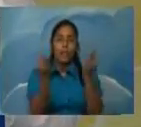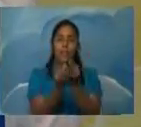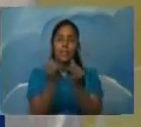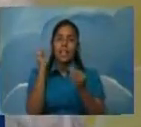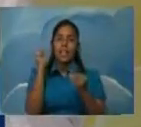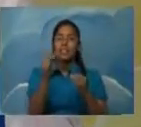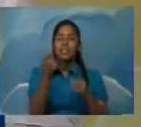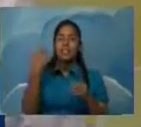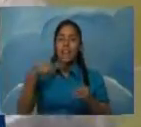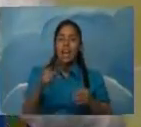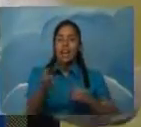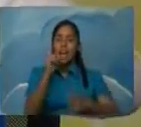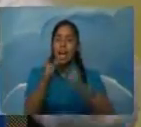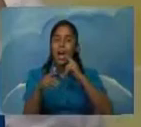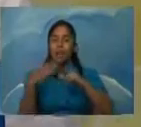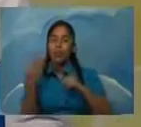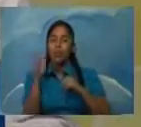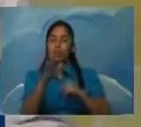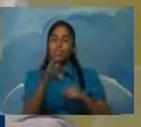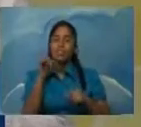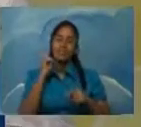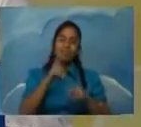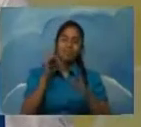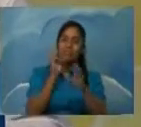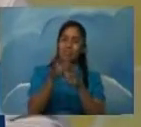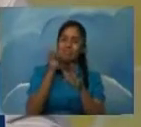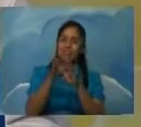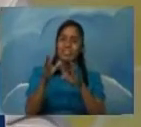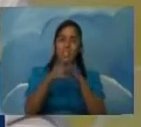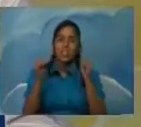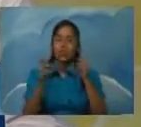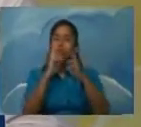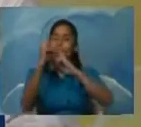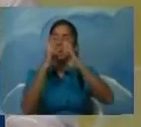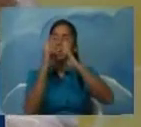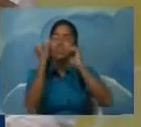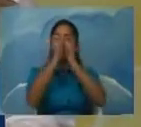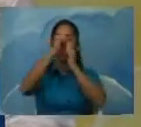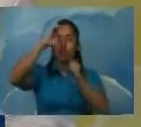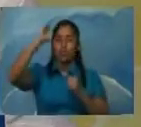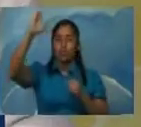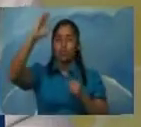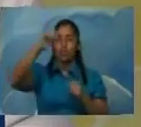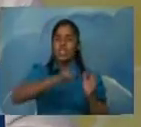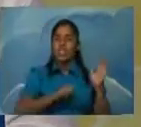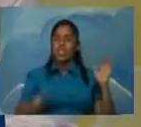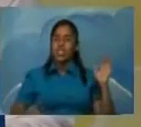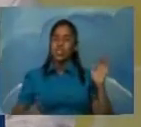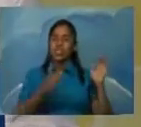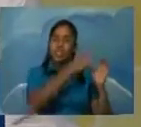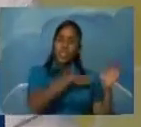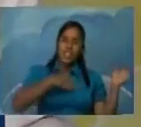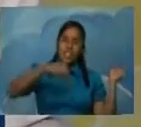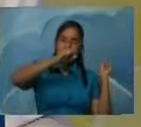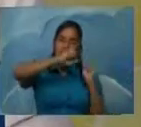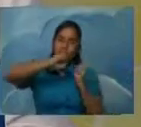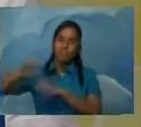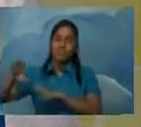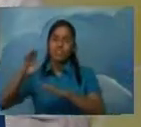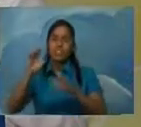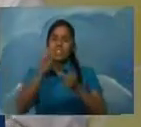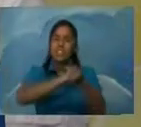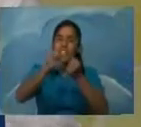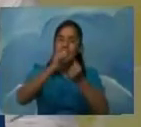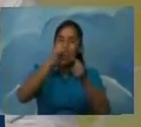hay algo que está molestando en tu relación con Dios, el Señor quiere que lo saques de allí, que limpies tu